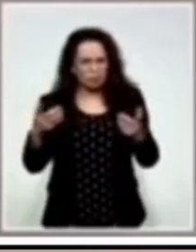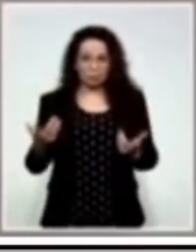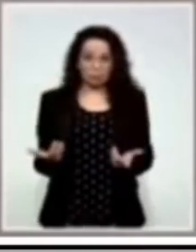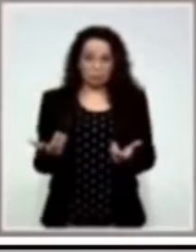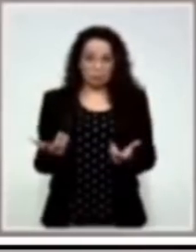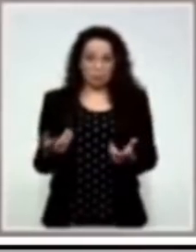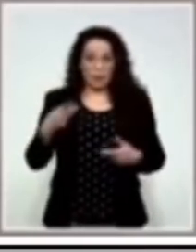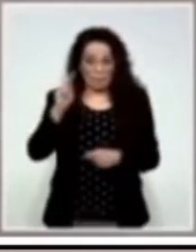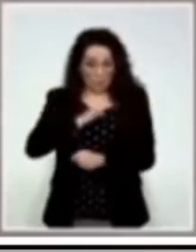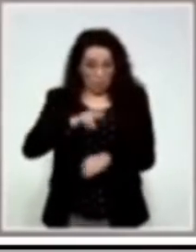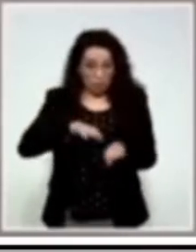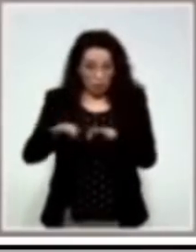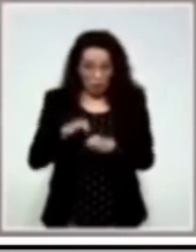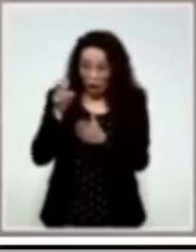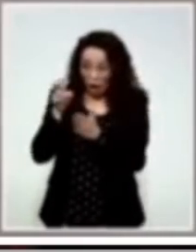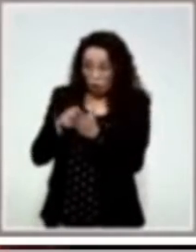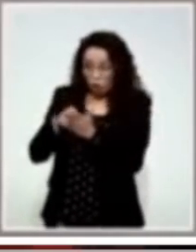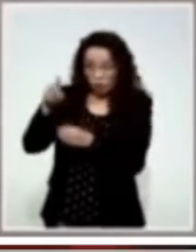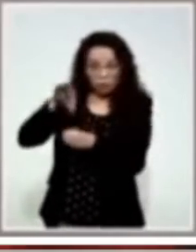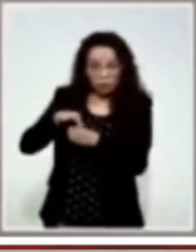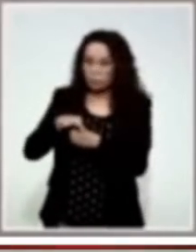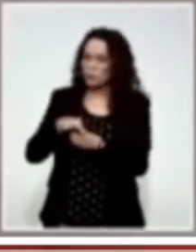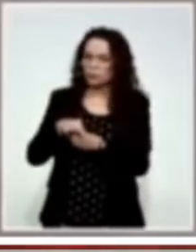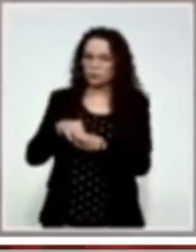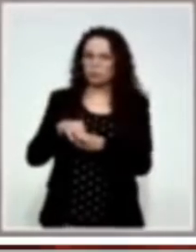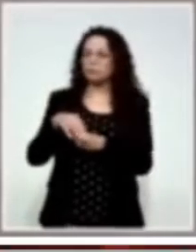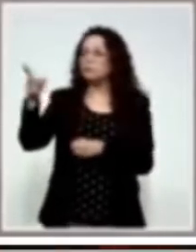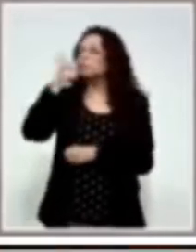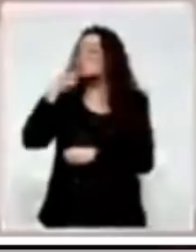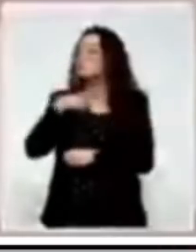voto del ministro, es recibir el voto del ministro. Y punto.